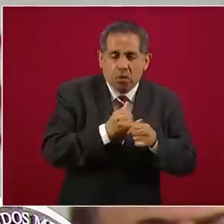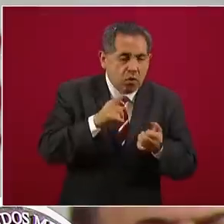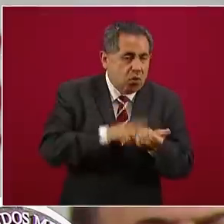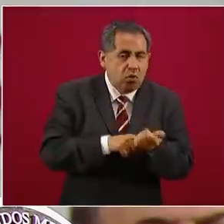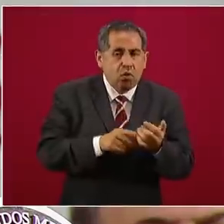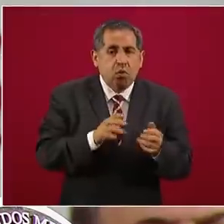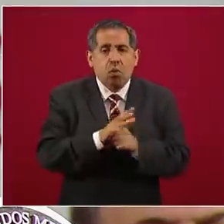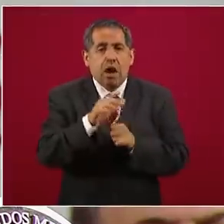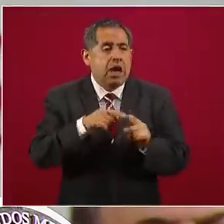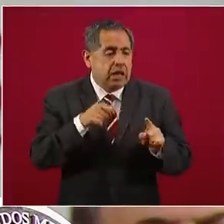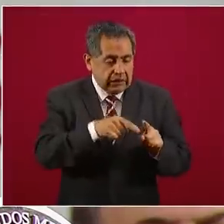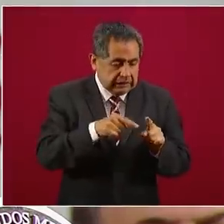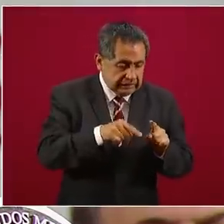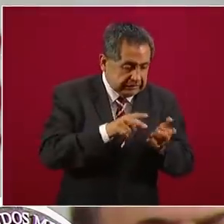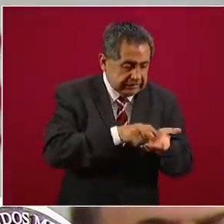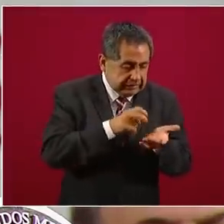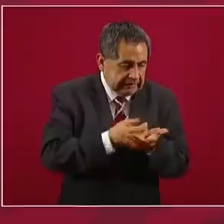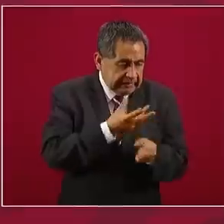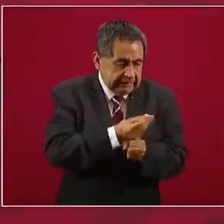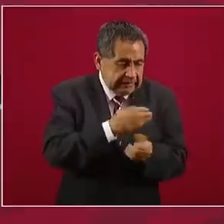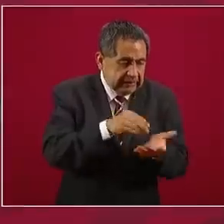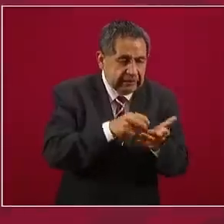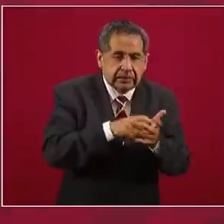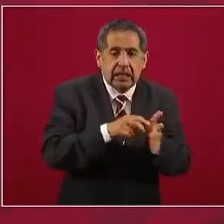cuáles son las modificaciones que podría